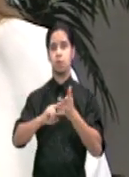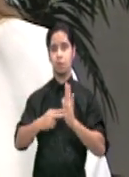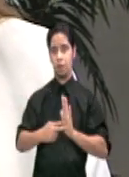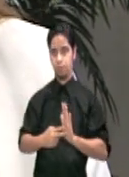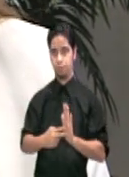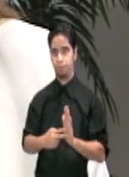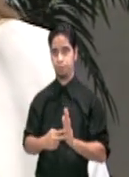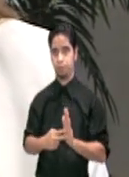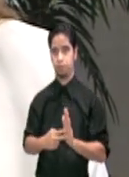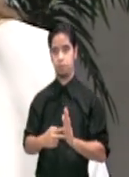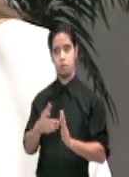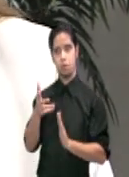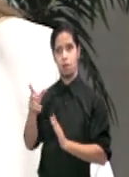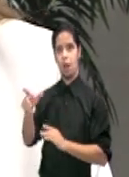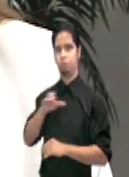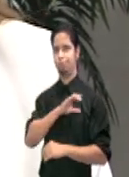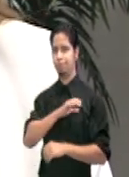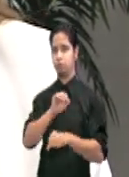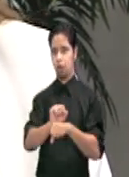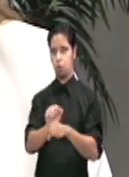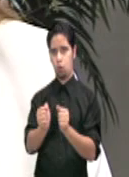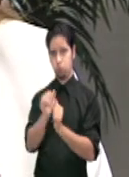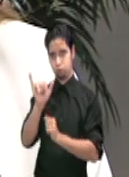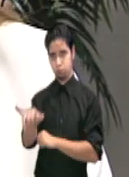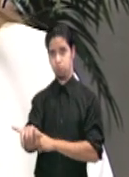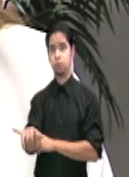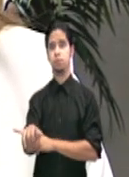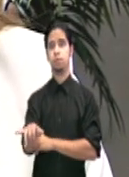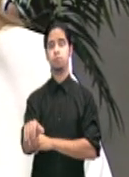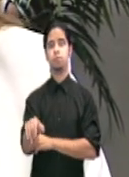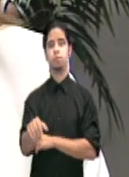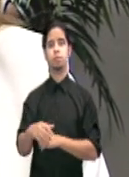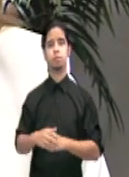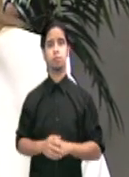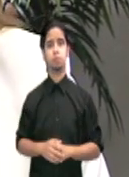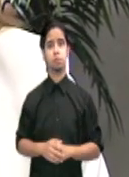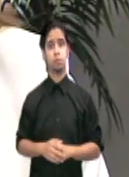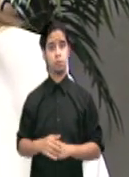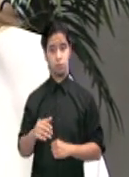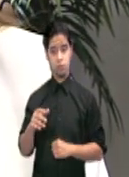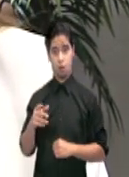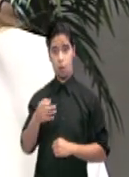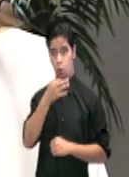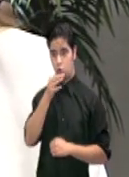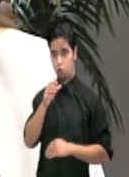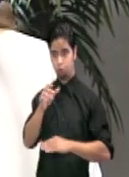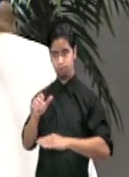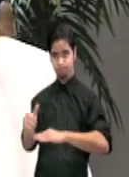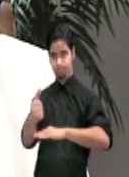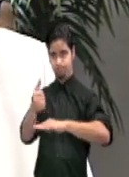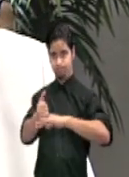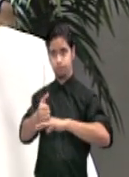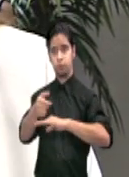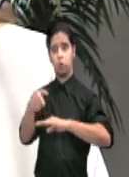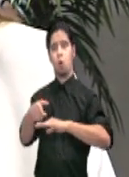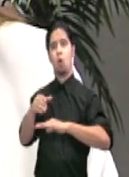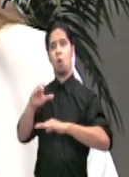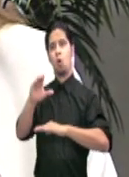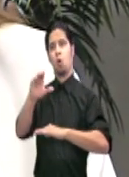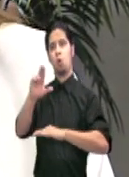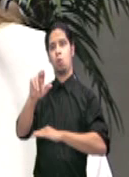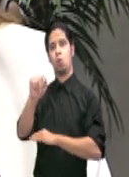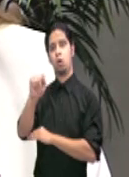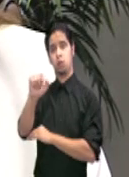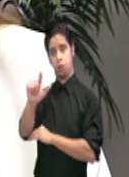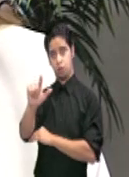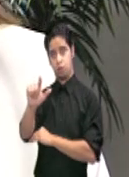están trabajando. También estamos trabajando un cuartel que está próximo a que lo estemos abriendo en la comunidad, en el campo, en Cubuy, que le va a